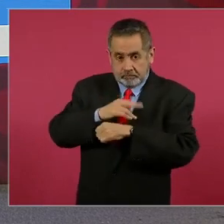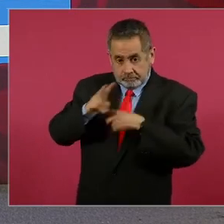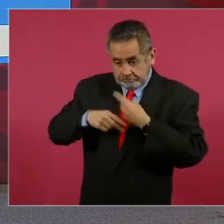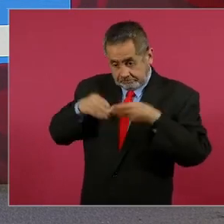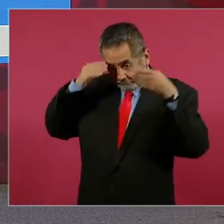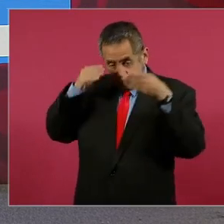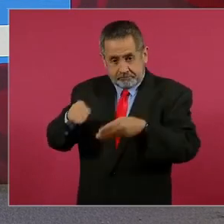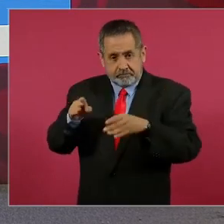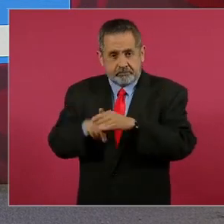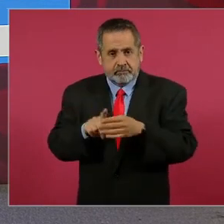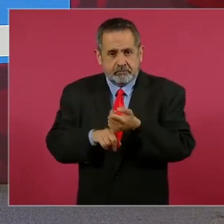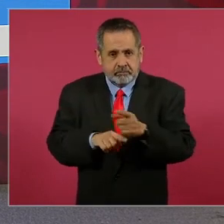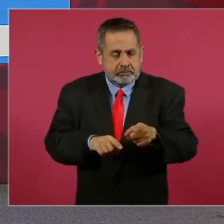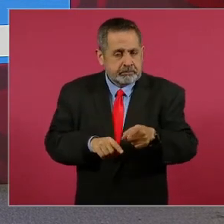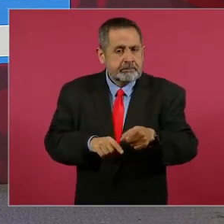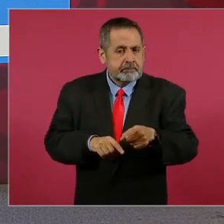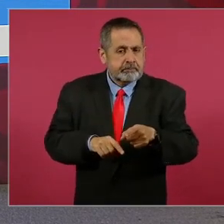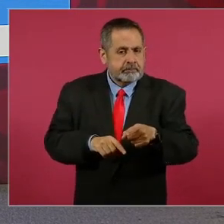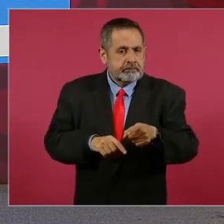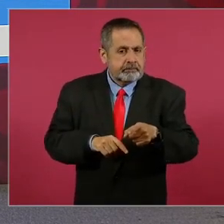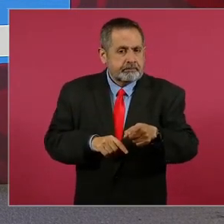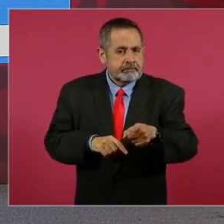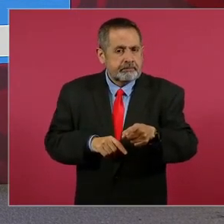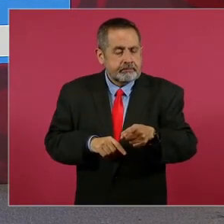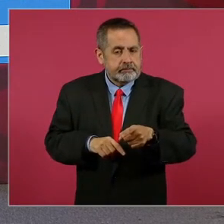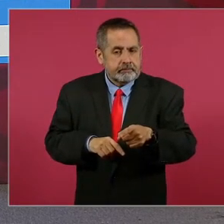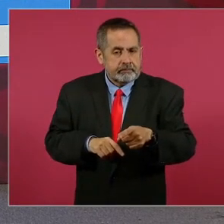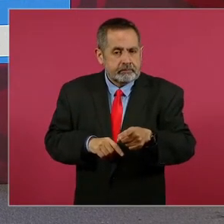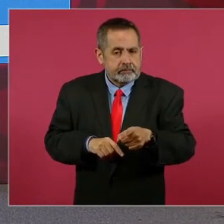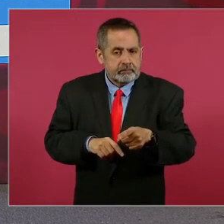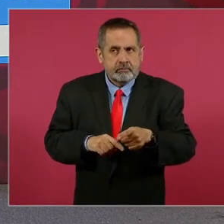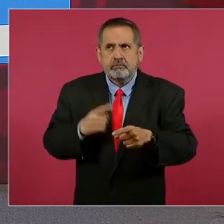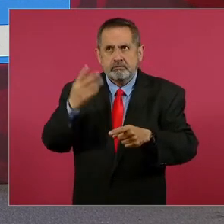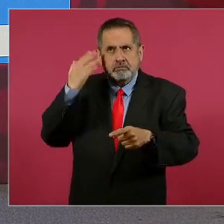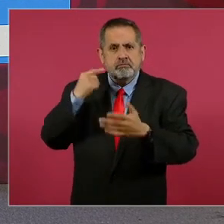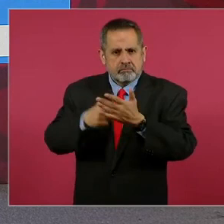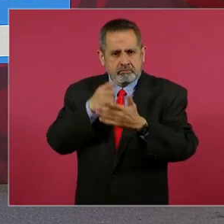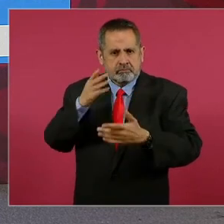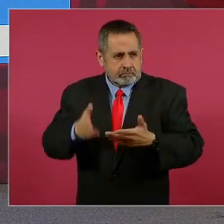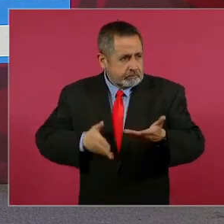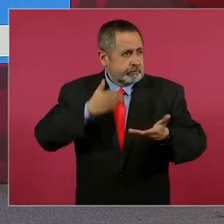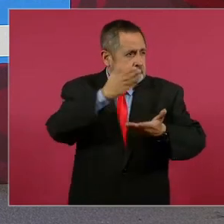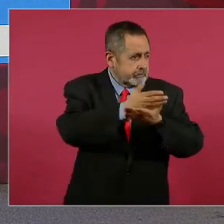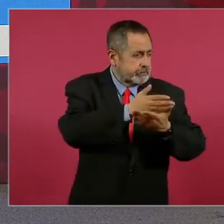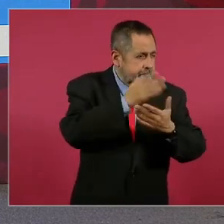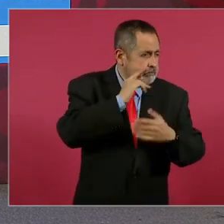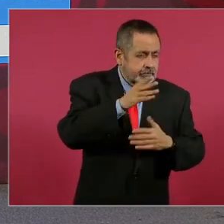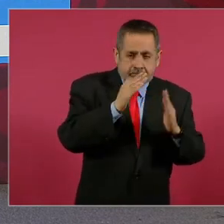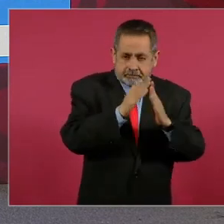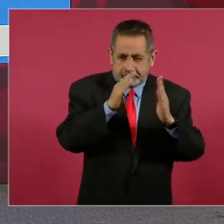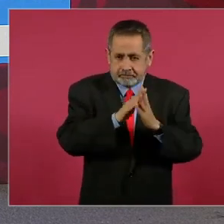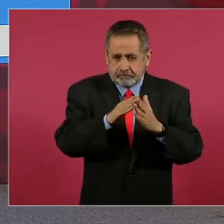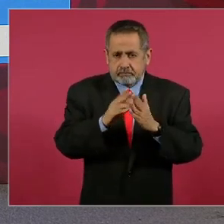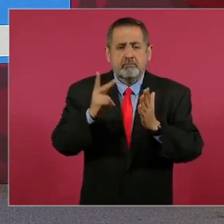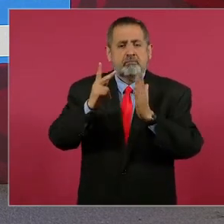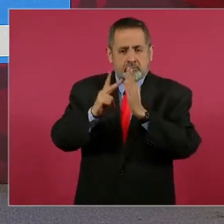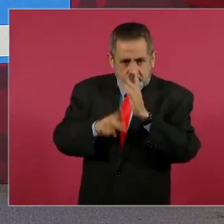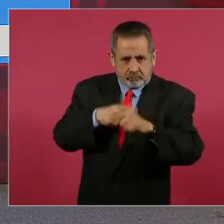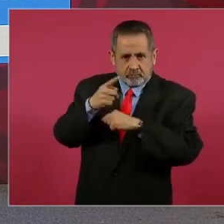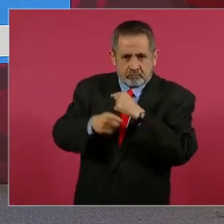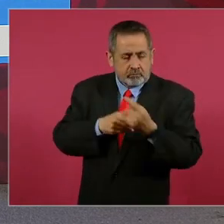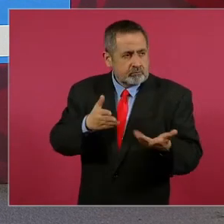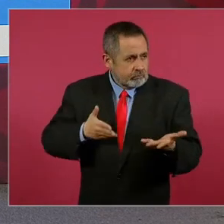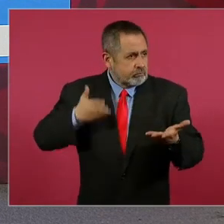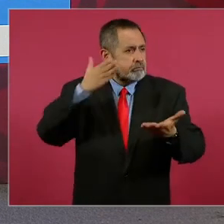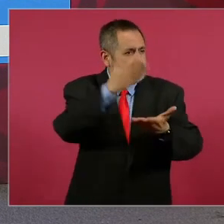¿sí? Aunque ya se fue en una ocasión a buscarlos a sus casas, se va